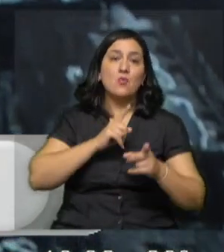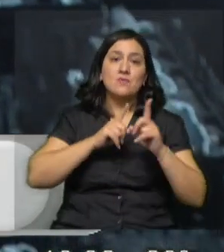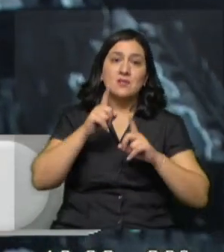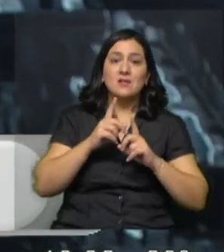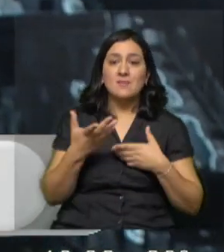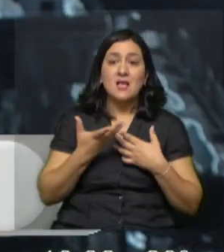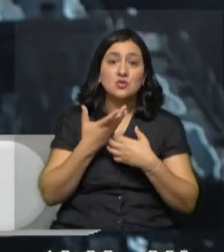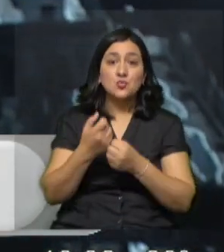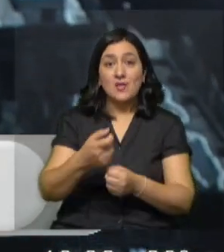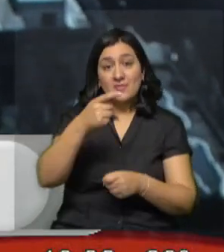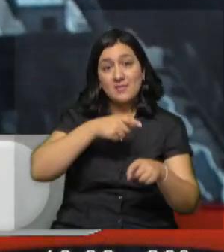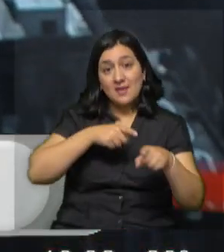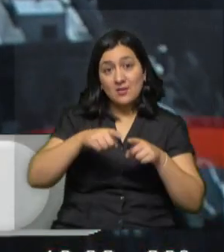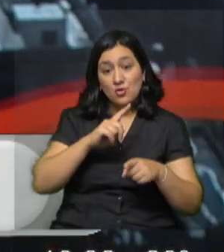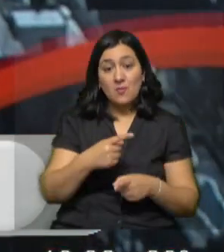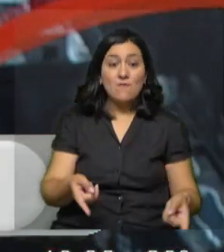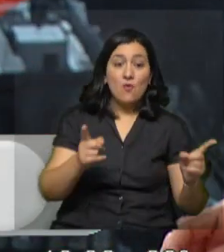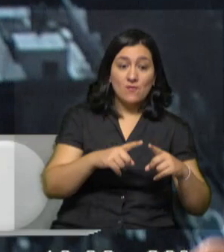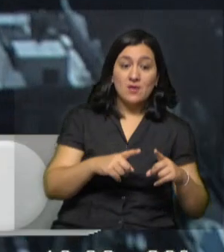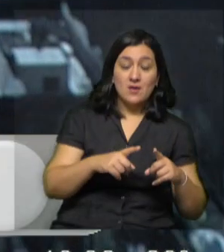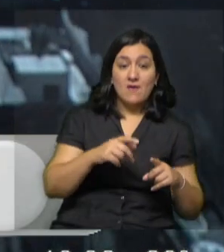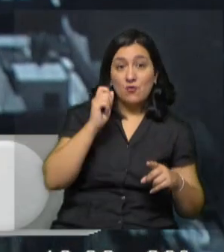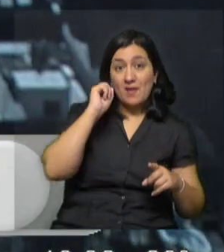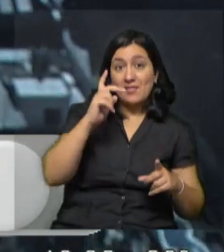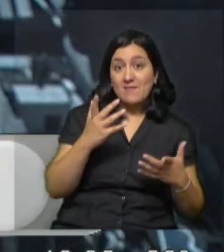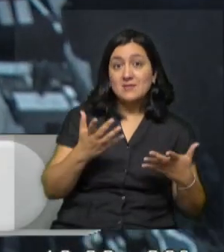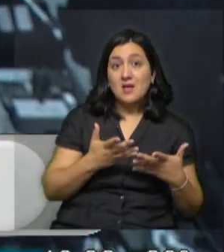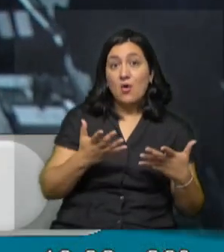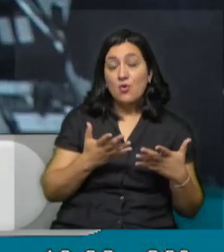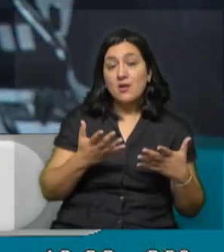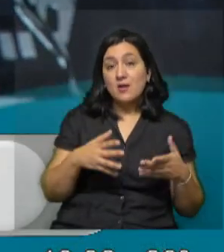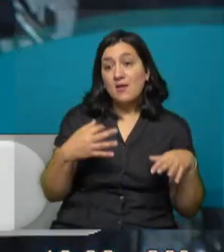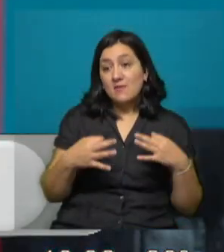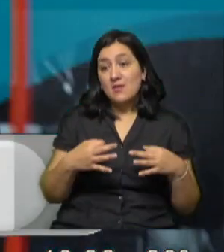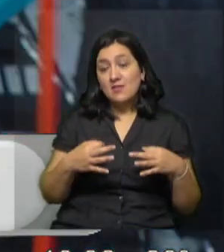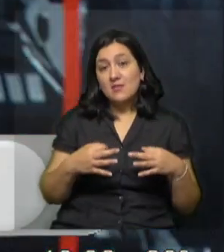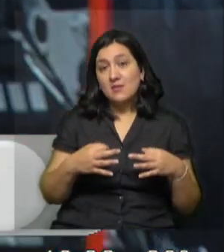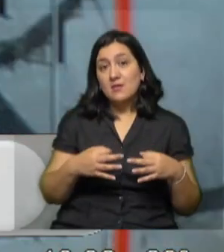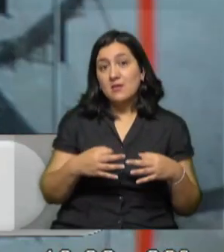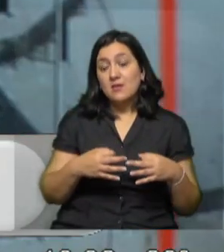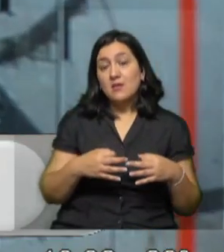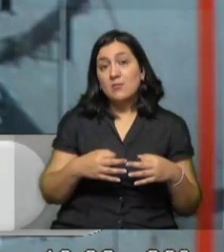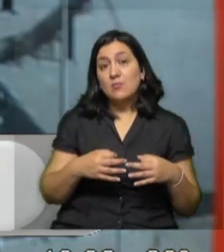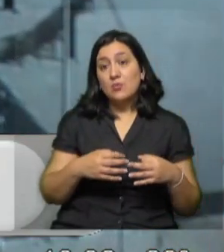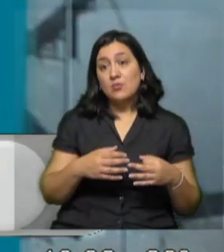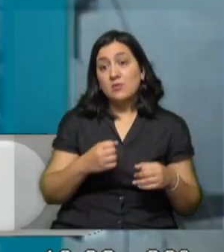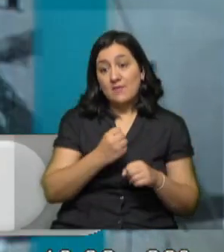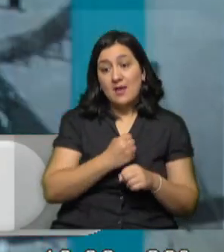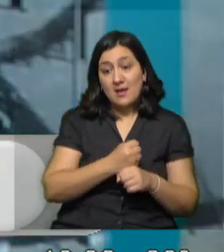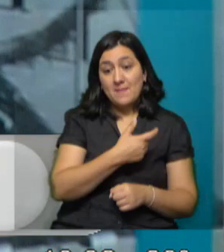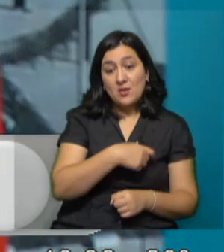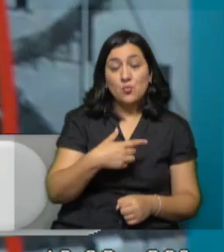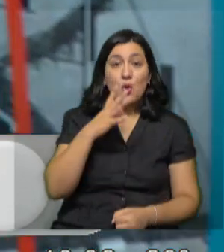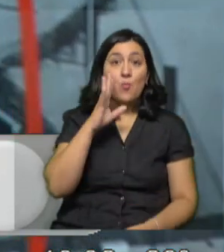ayudante técnico, después volví a formativa. Y bueno, ahora, la verdad, por ese paso tan bueno en Peñarol, tuve la posibilidad de la